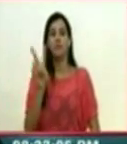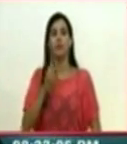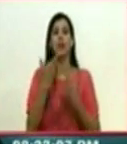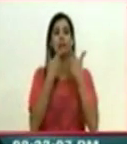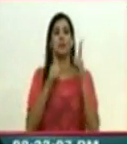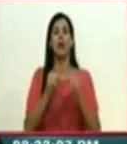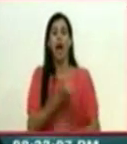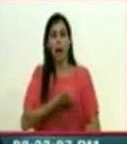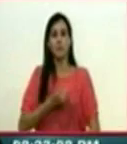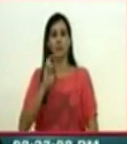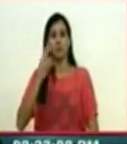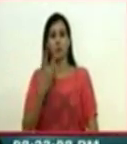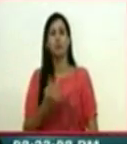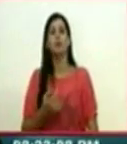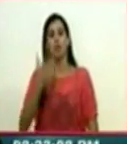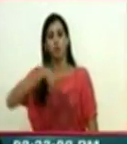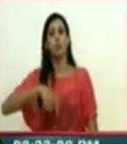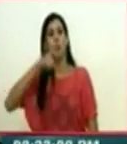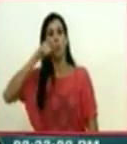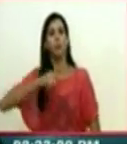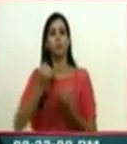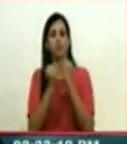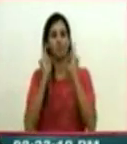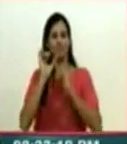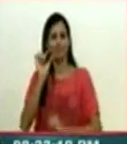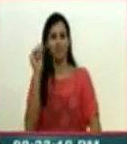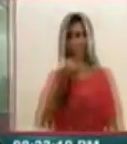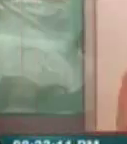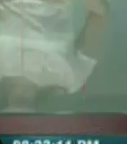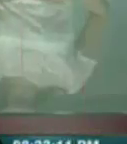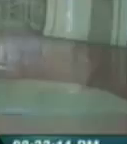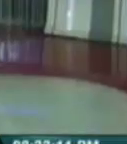libre de hambre. La segunda, somos pueblo soberano. Ya regresamos con más.